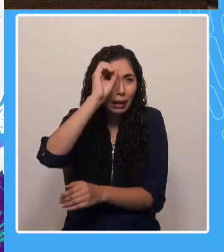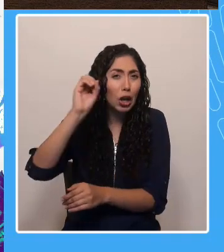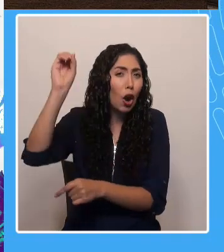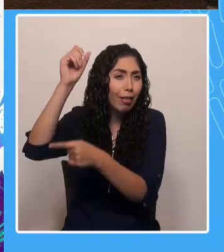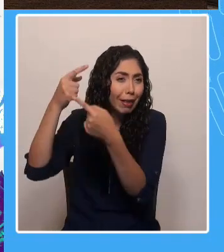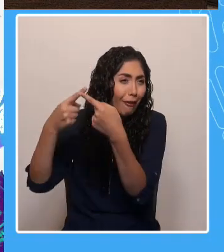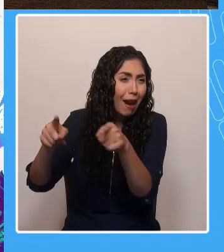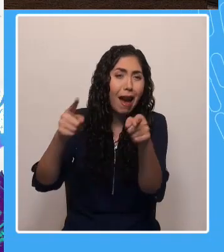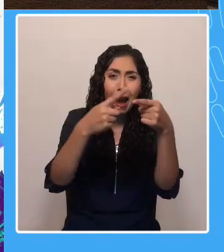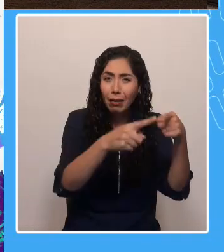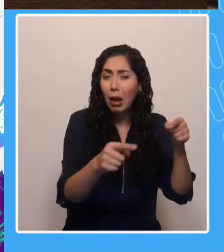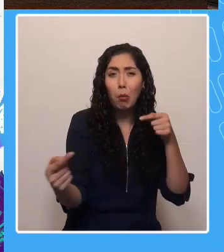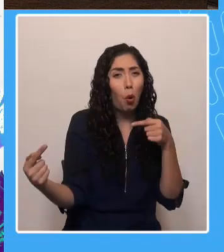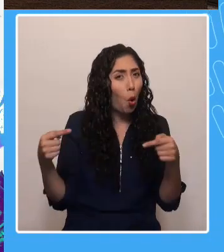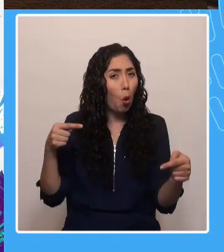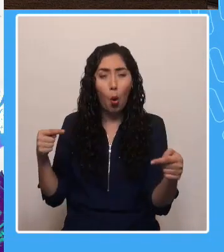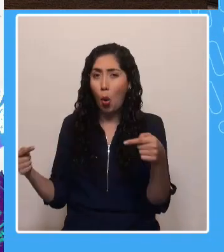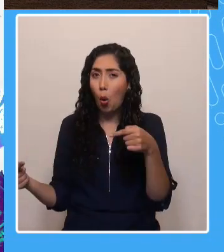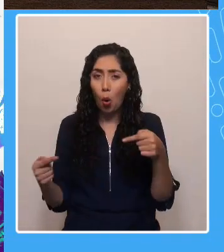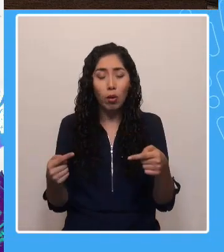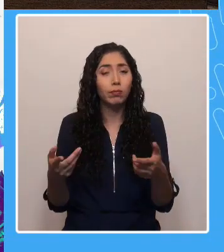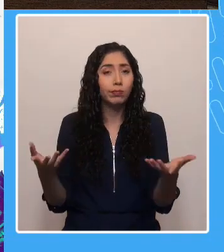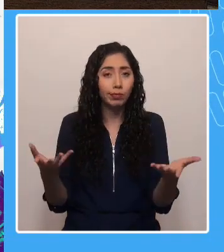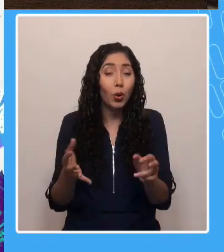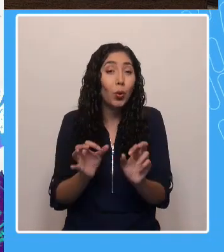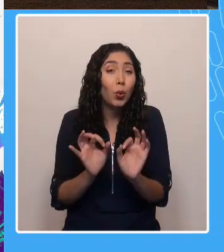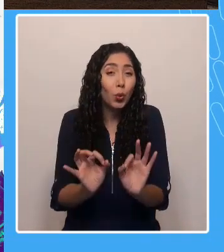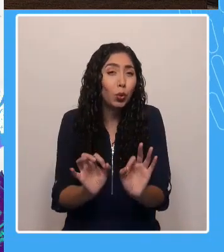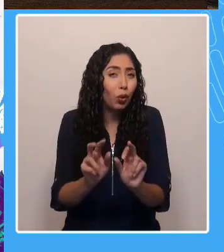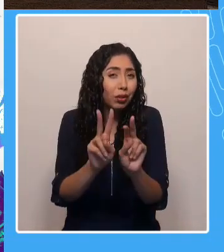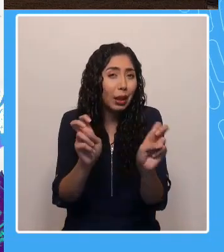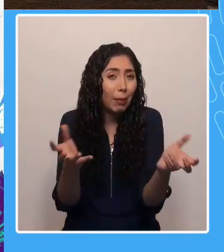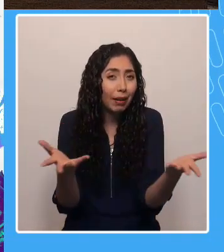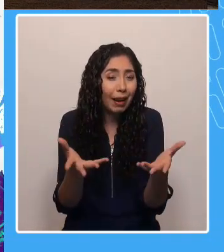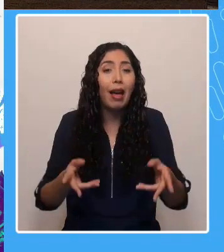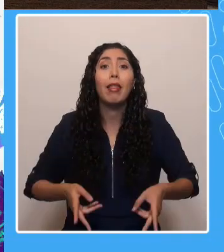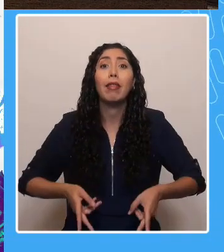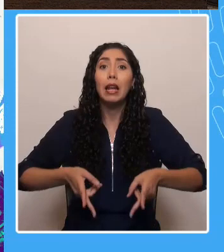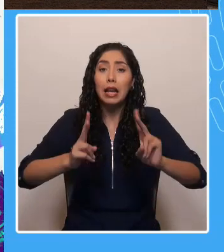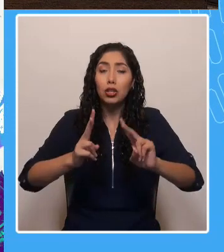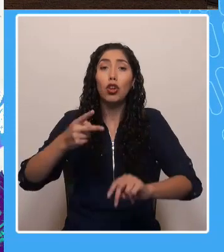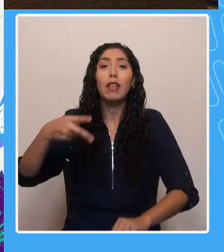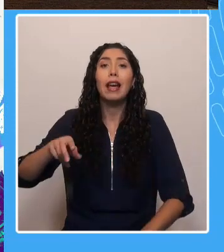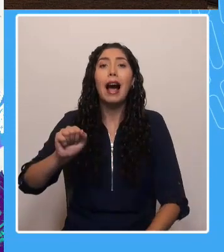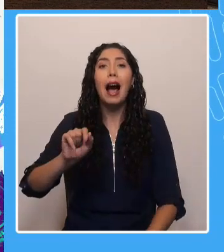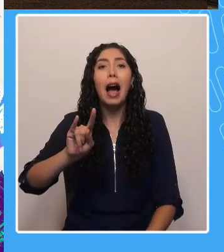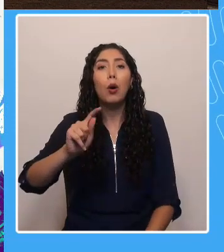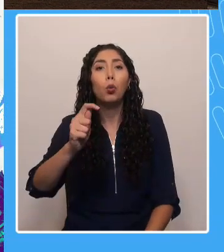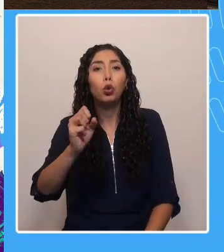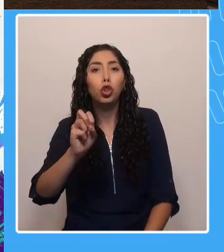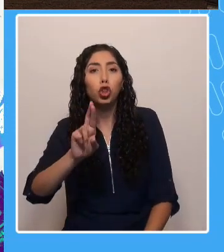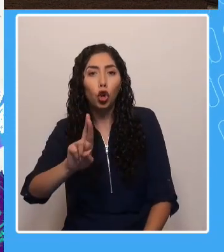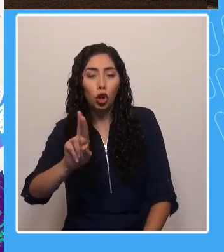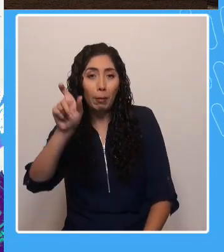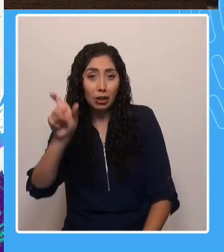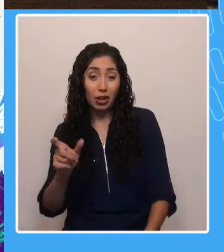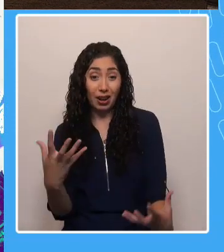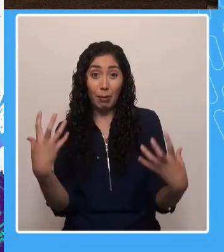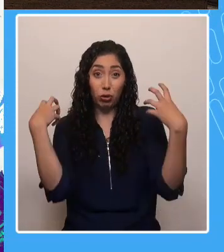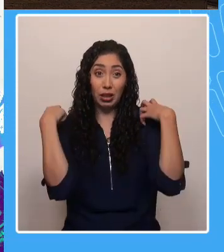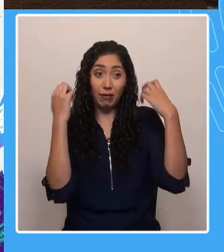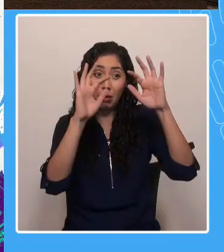allá, para acá, que tiene que ver justamente con los derechos de autor, por ejemplo. Tenemos